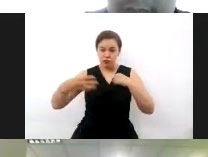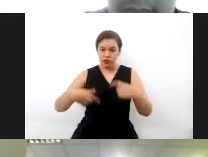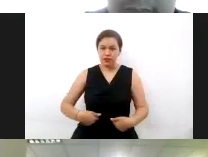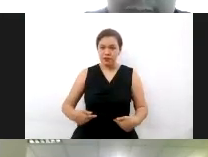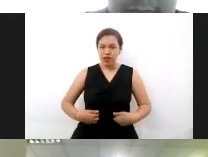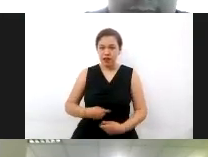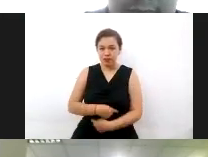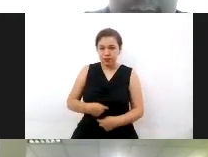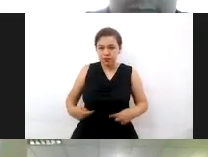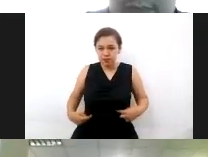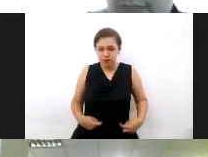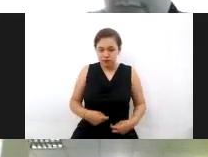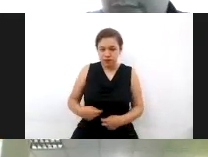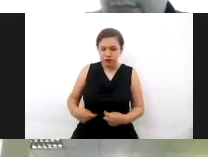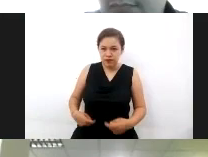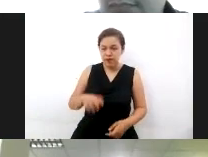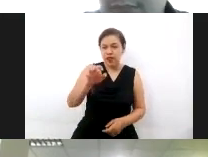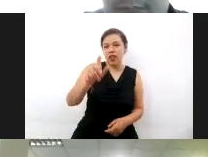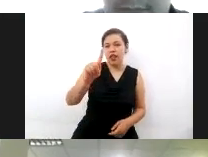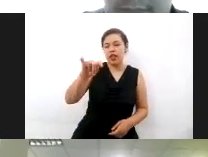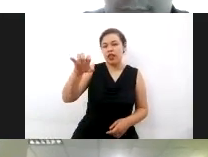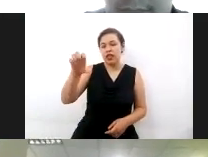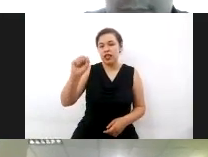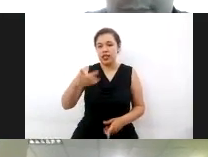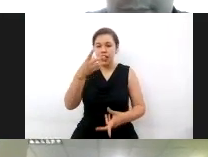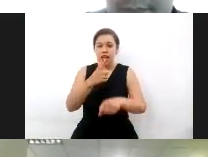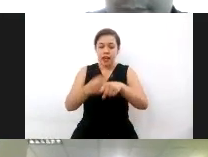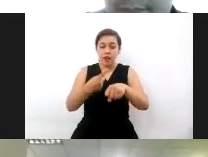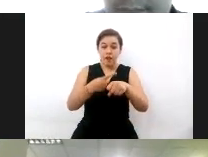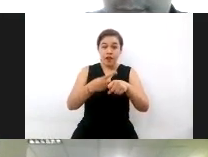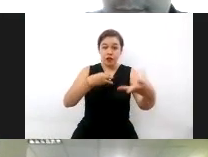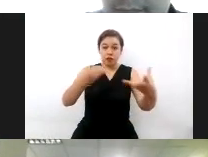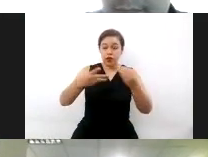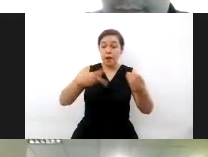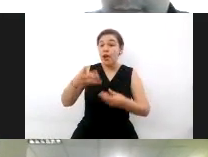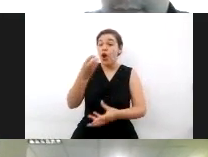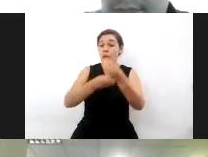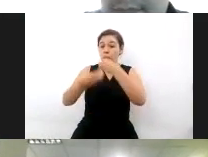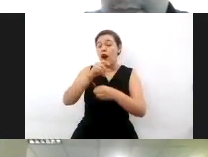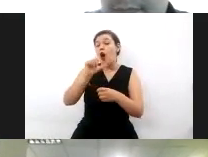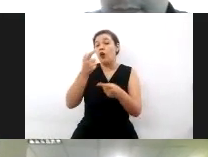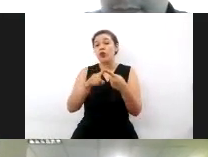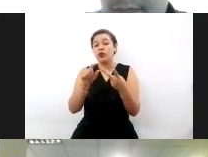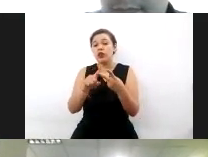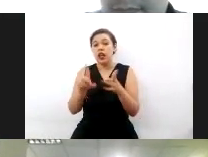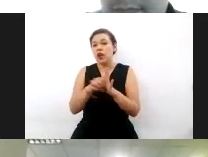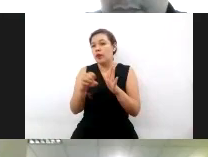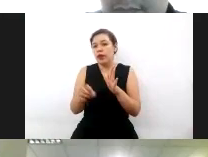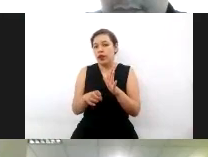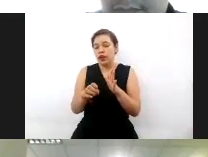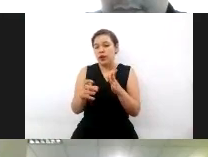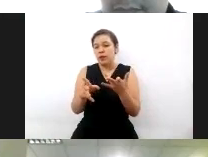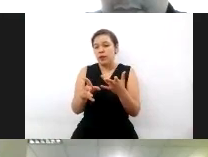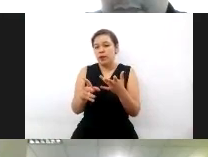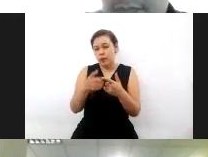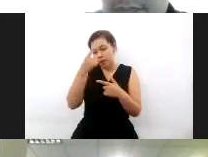mejor llamadas ETAs, enfermedades transmitidas por alimentos, o a lo mejor algunas otras asociadas a la